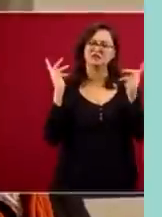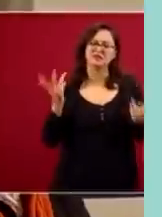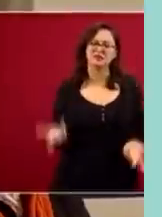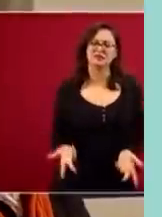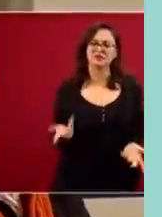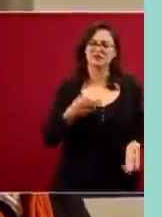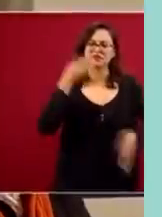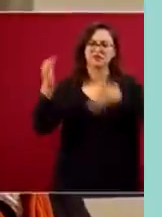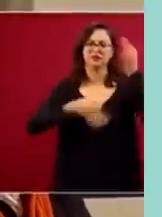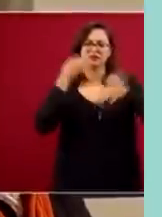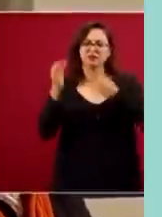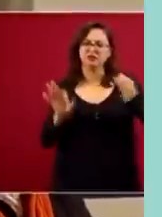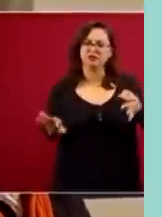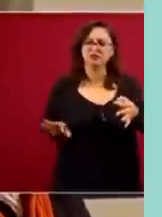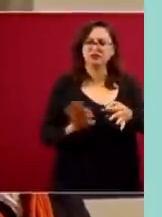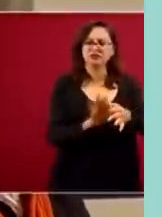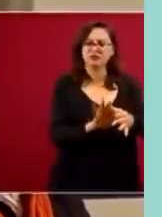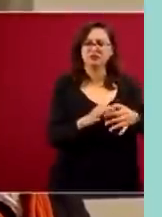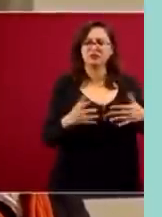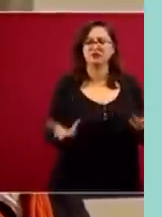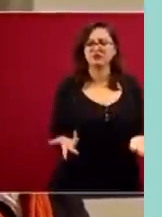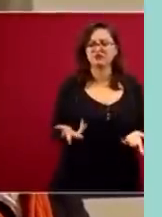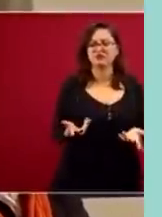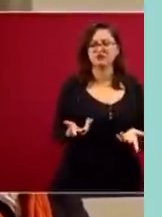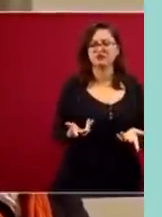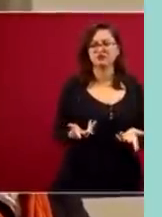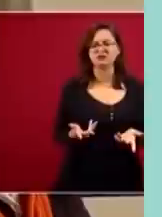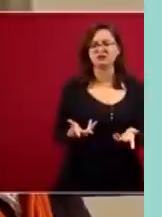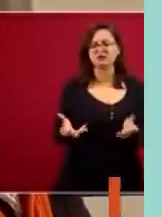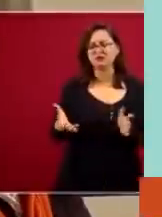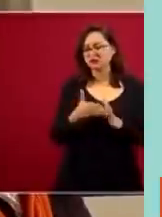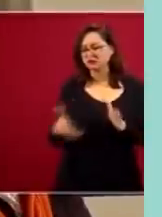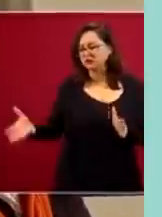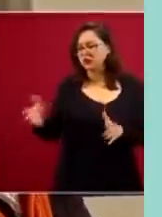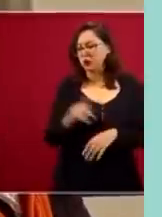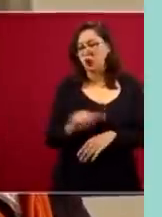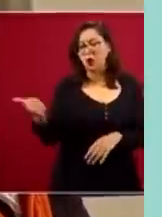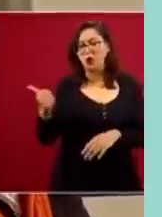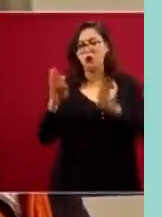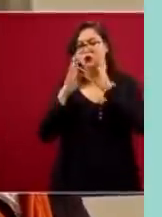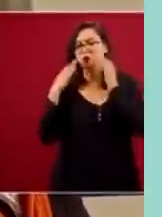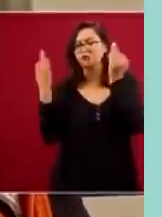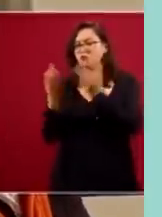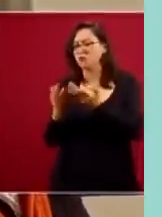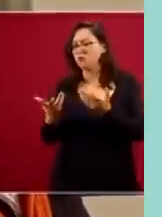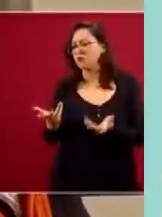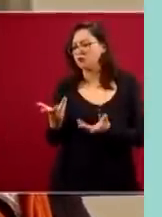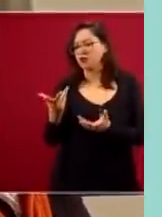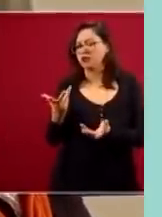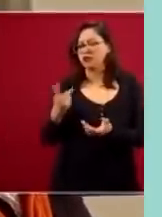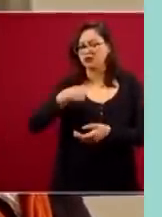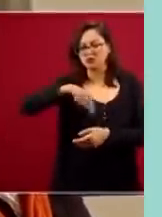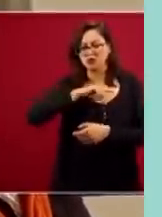esa publicidad. Los medios alternativos en su administración no hemos recibido una sola página, un banner, una